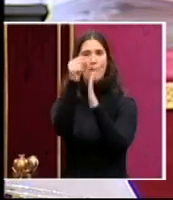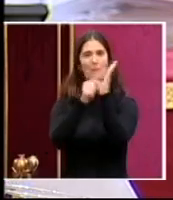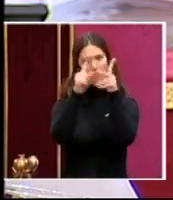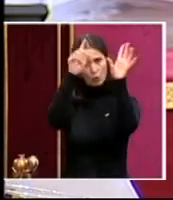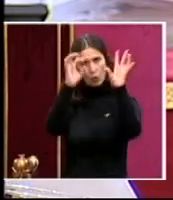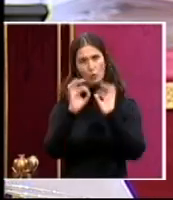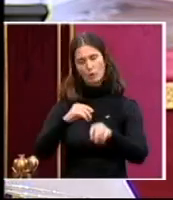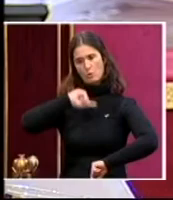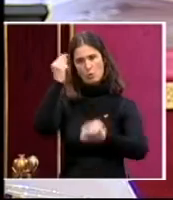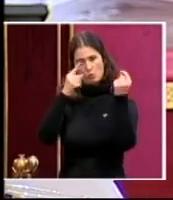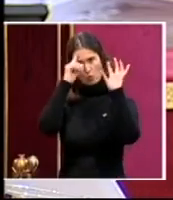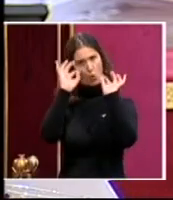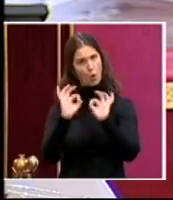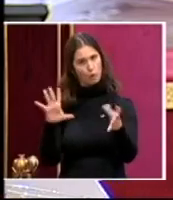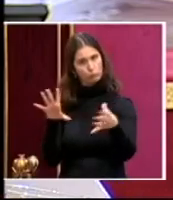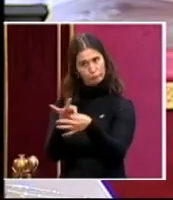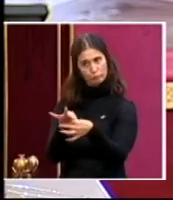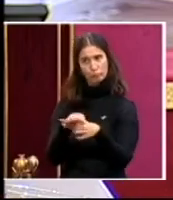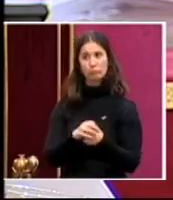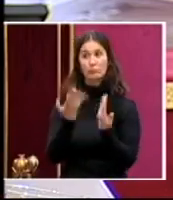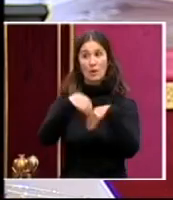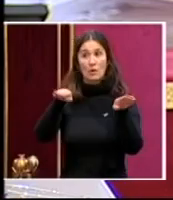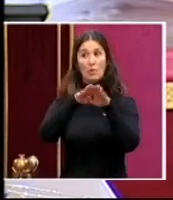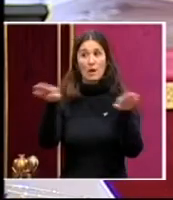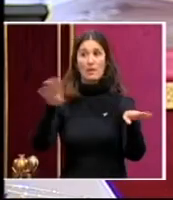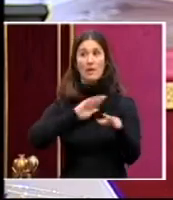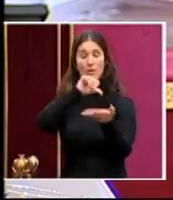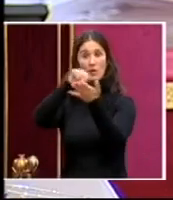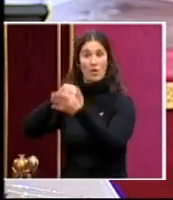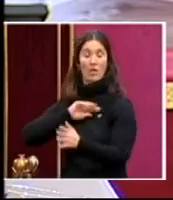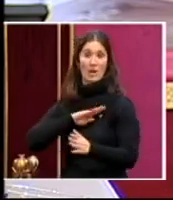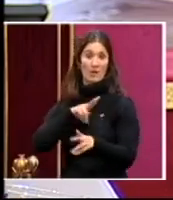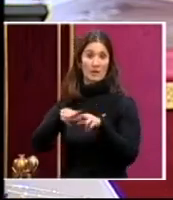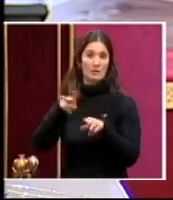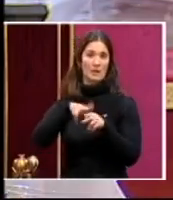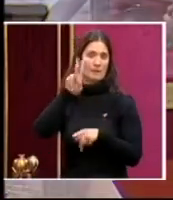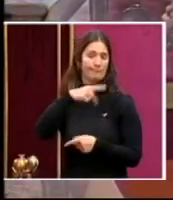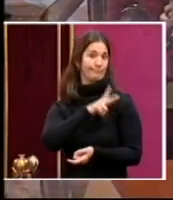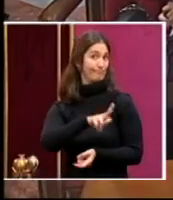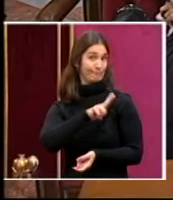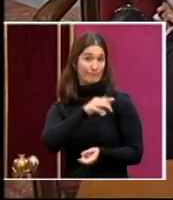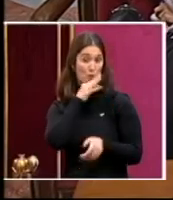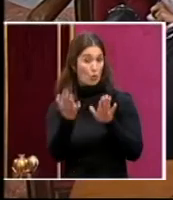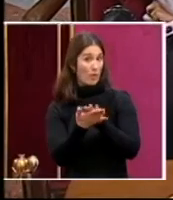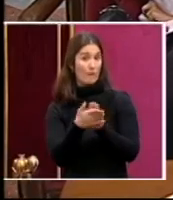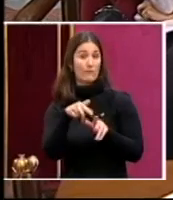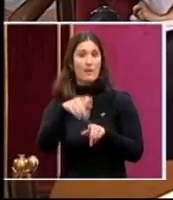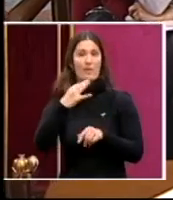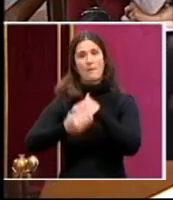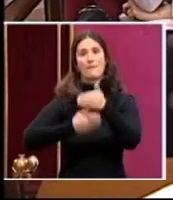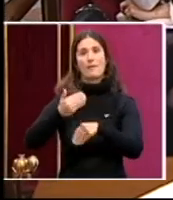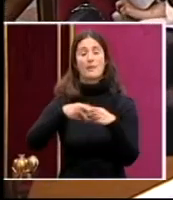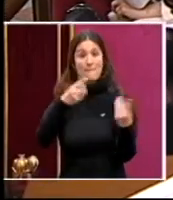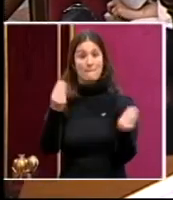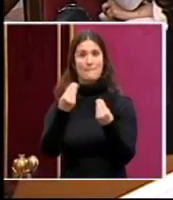concretas y presupuestos razonables. La igualdad real de la ciudadanía gitana es aún un reto pendiente. Avanzar en esta materia mejorará